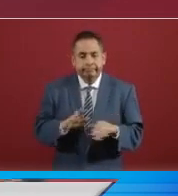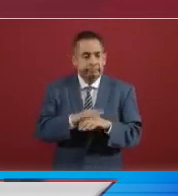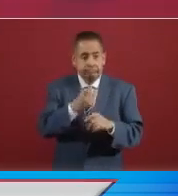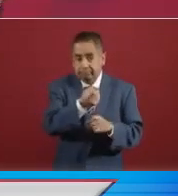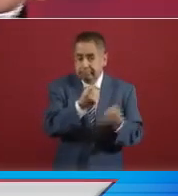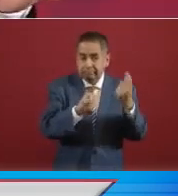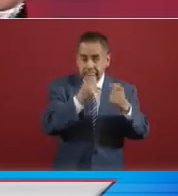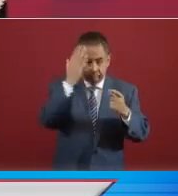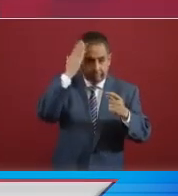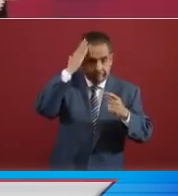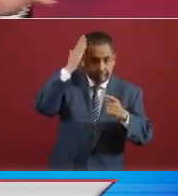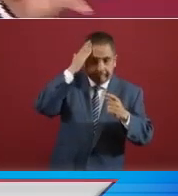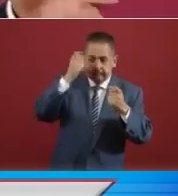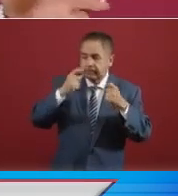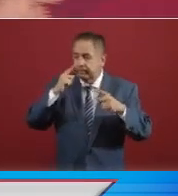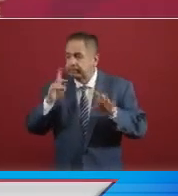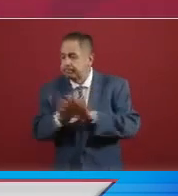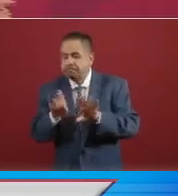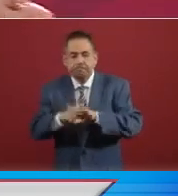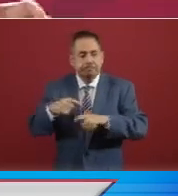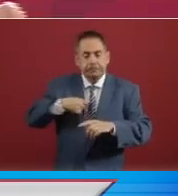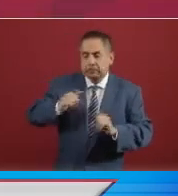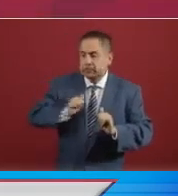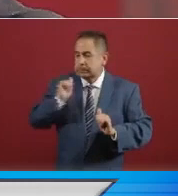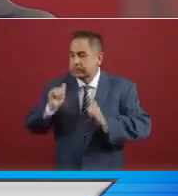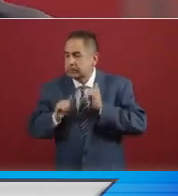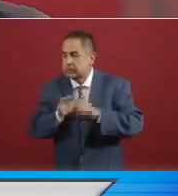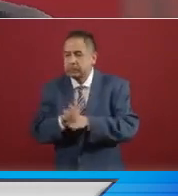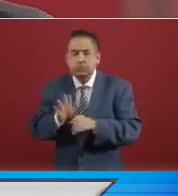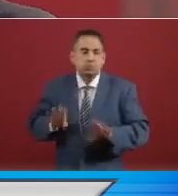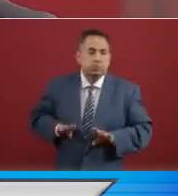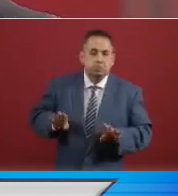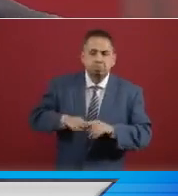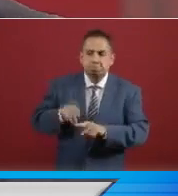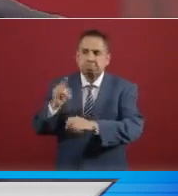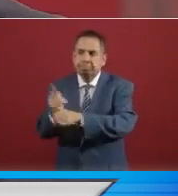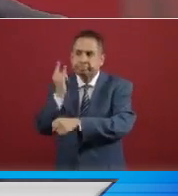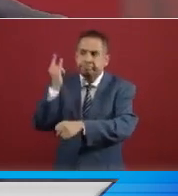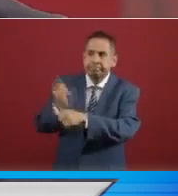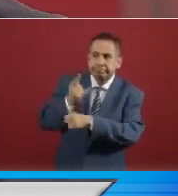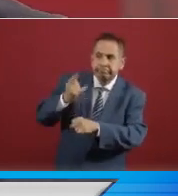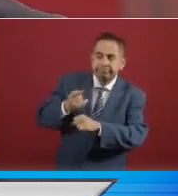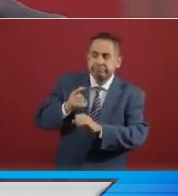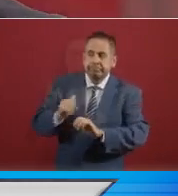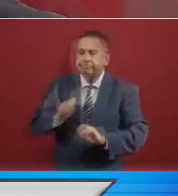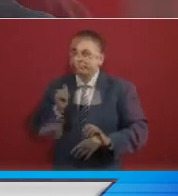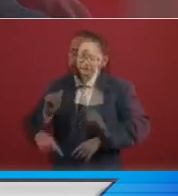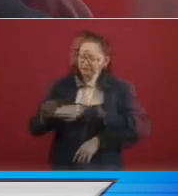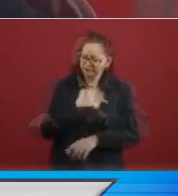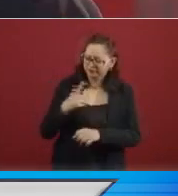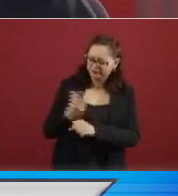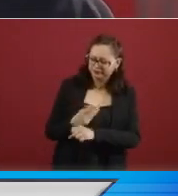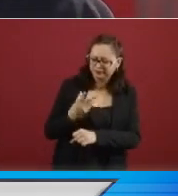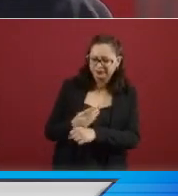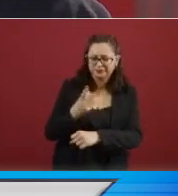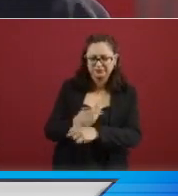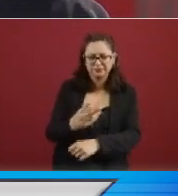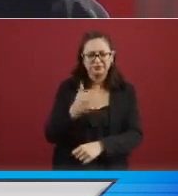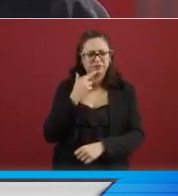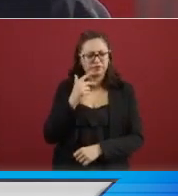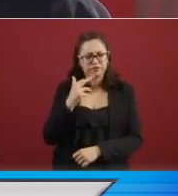Se garantizará la libertad sindical votando en urnas de manera libre y en secreto para elegir a sus dirigentes. Y